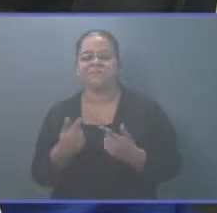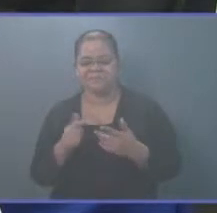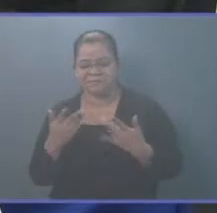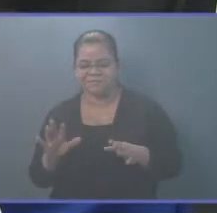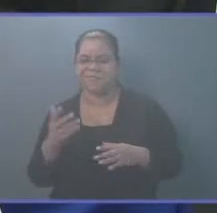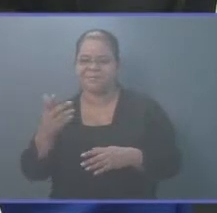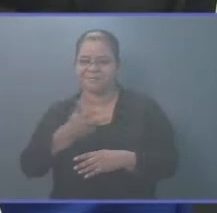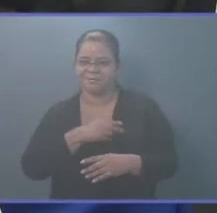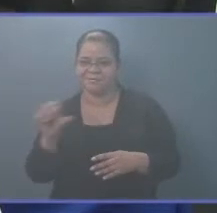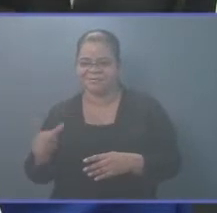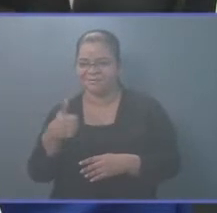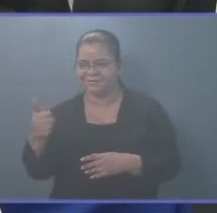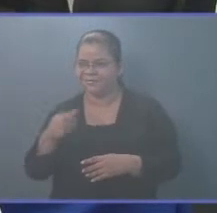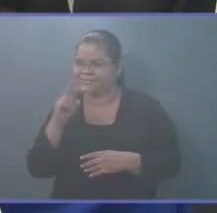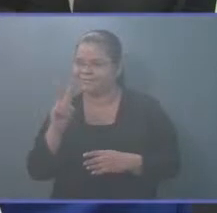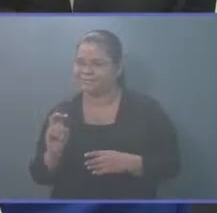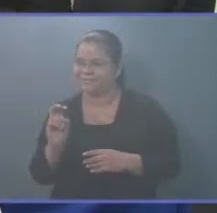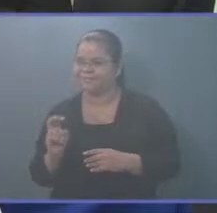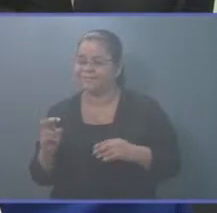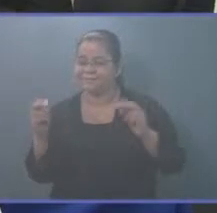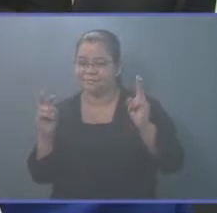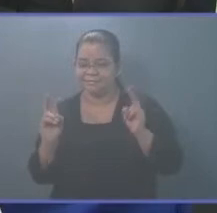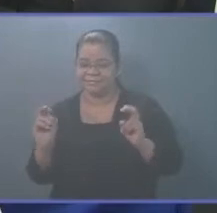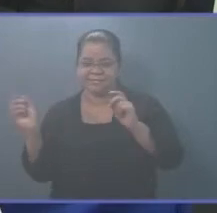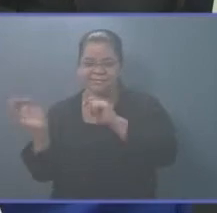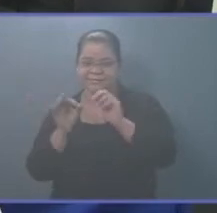siguiente punto, que es la correspondencia recibida.